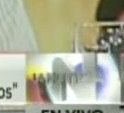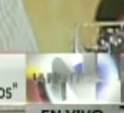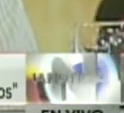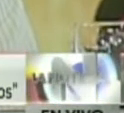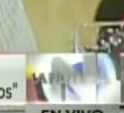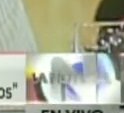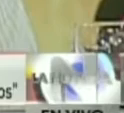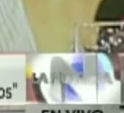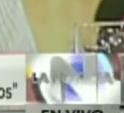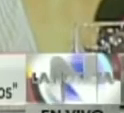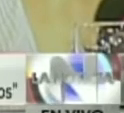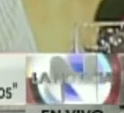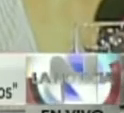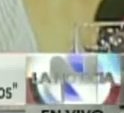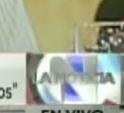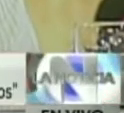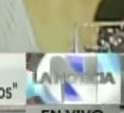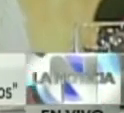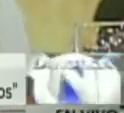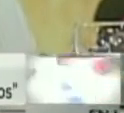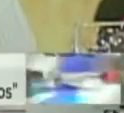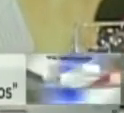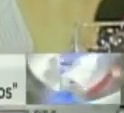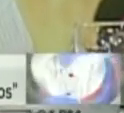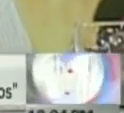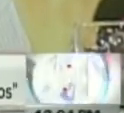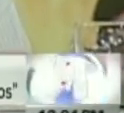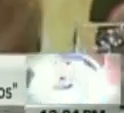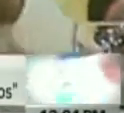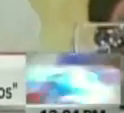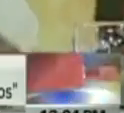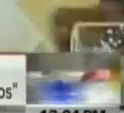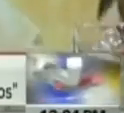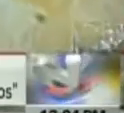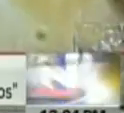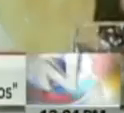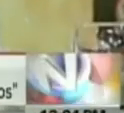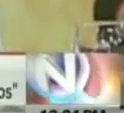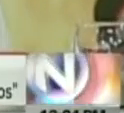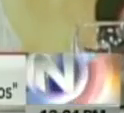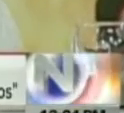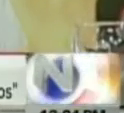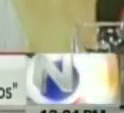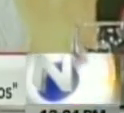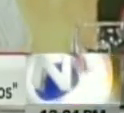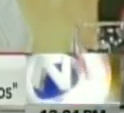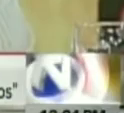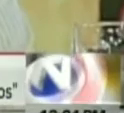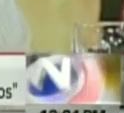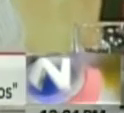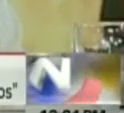Y Maduro no la ha tenido fácil. Maduro en 3 años la tuvo más difícil que Chávez en 14 años.